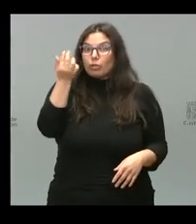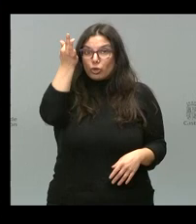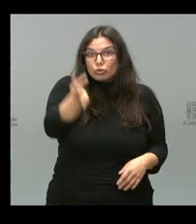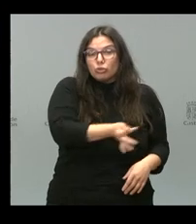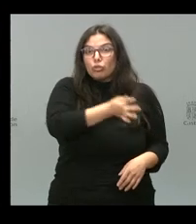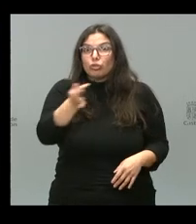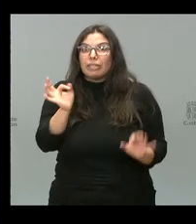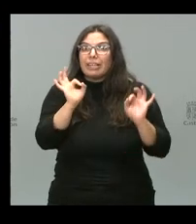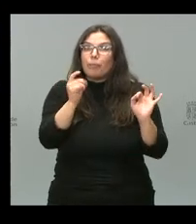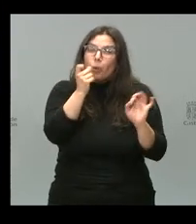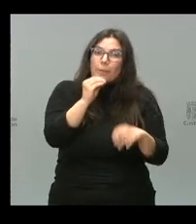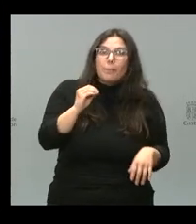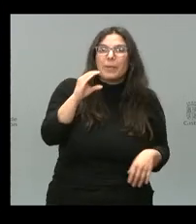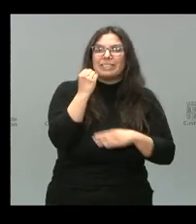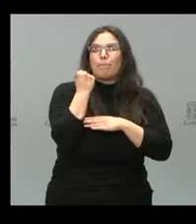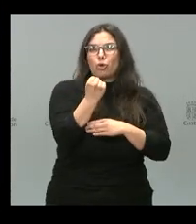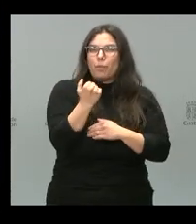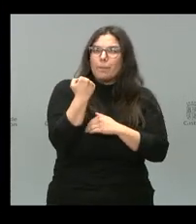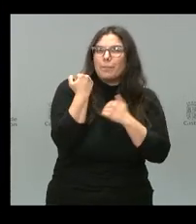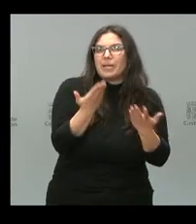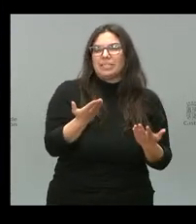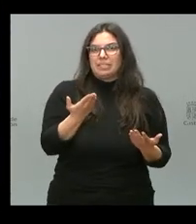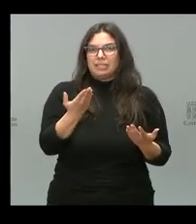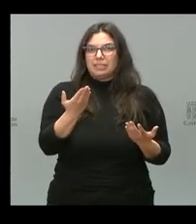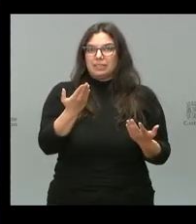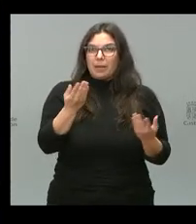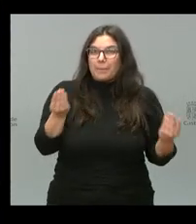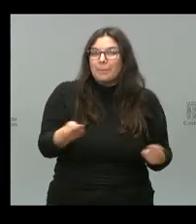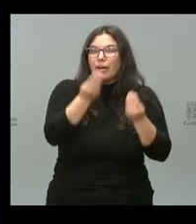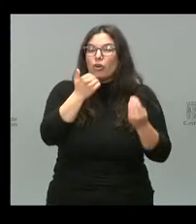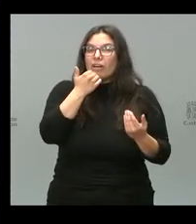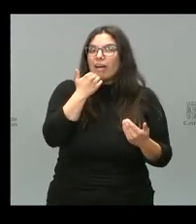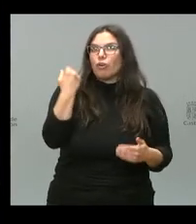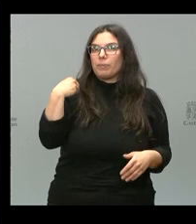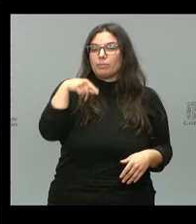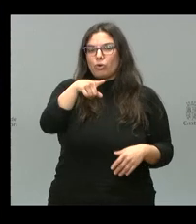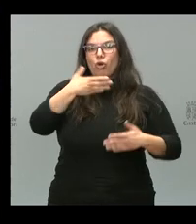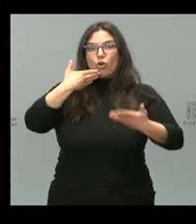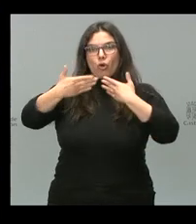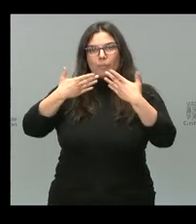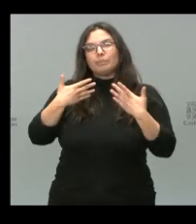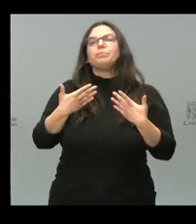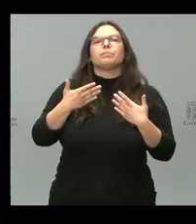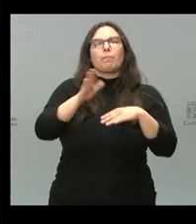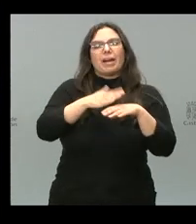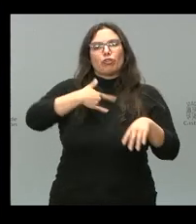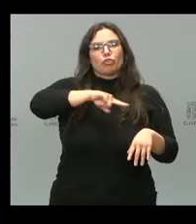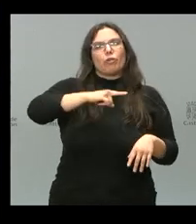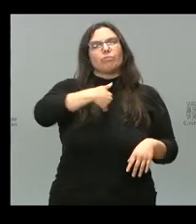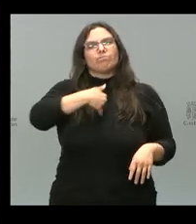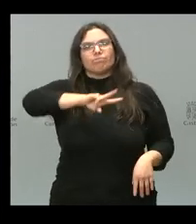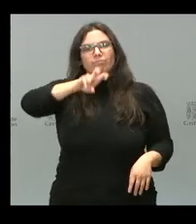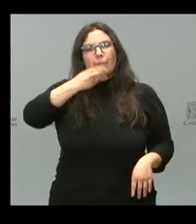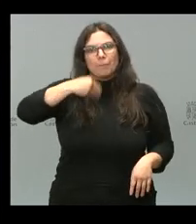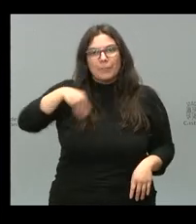tuvieron un poquito más de apoyo y una un poquito mejor en esos conversaciones para poder ser más útiles Pues